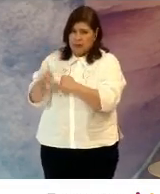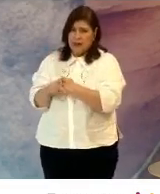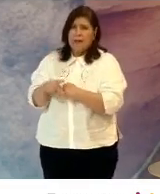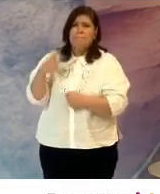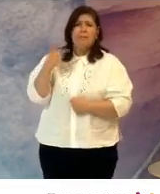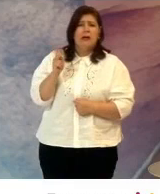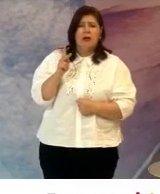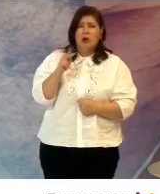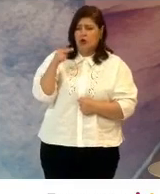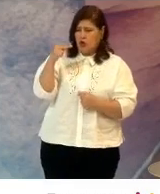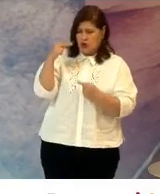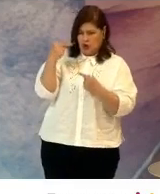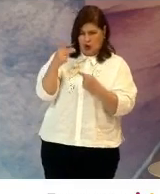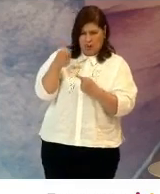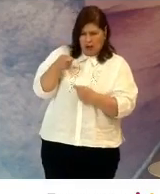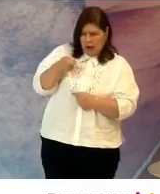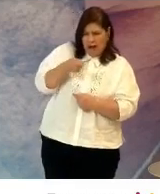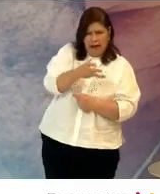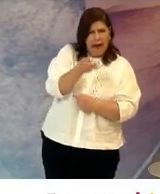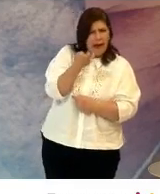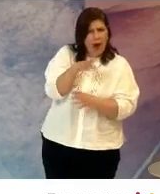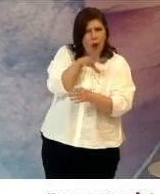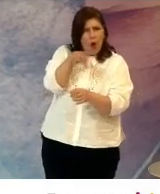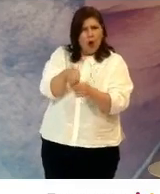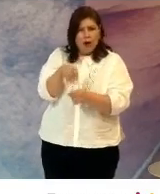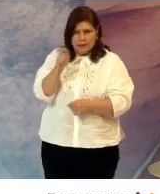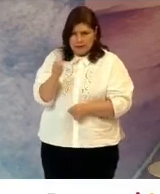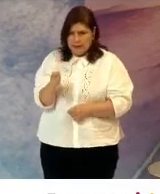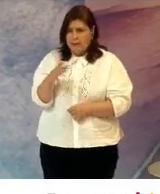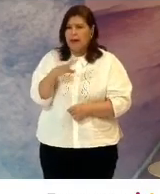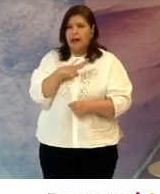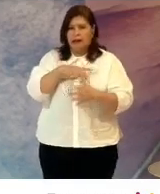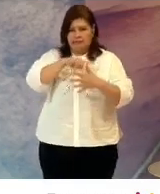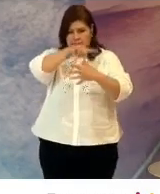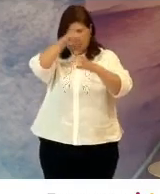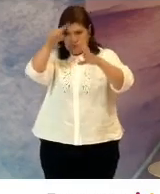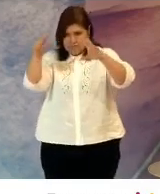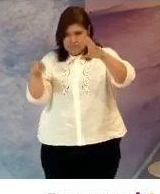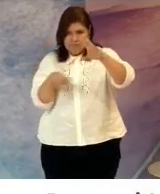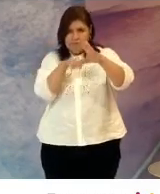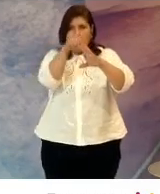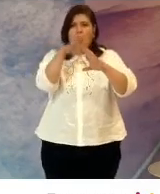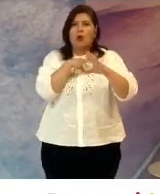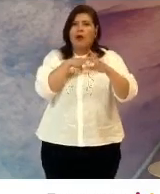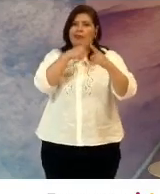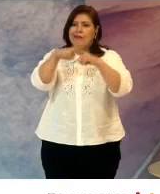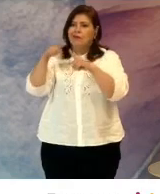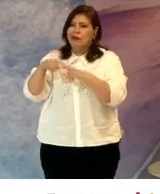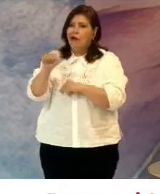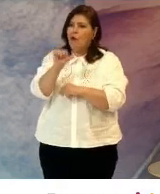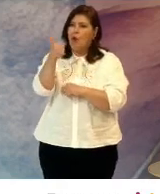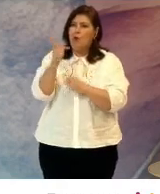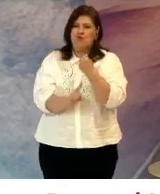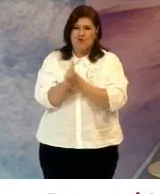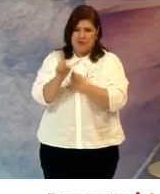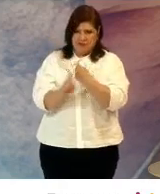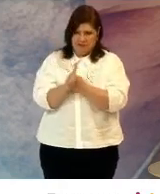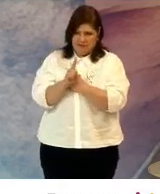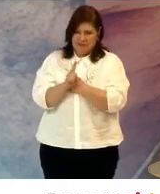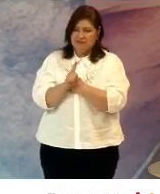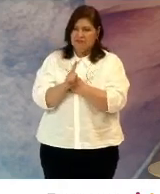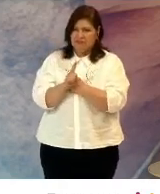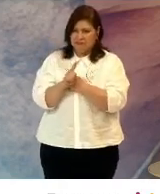¿Y cuál es el nombre de todo esto? Porque aquí tenemos 11 problemas distintos o fases